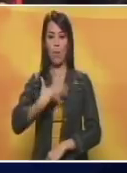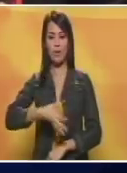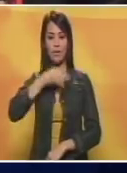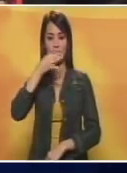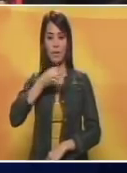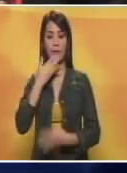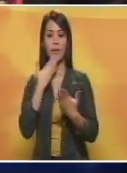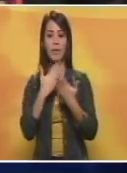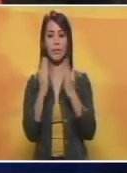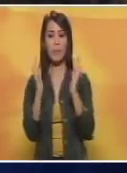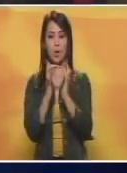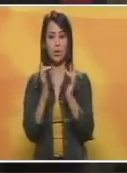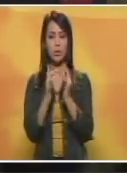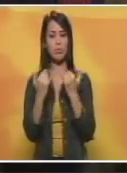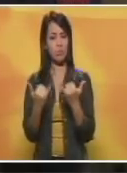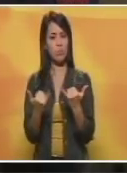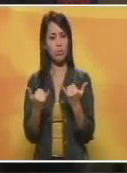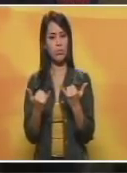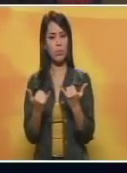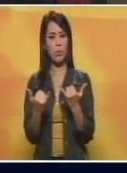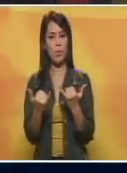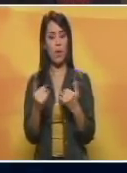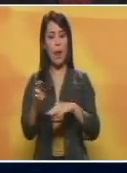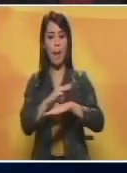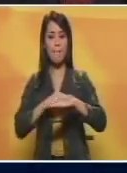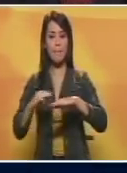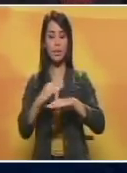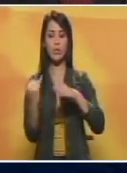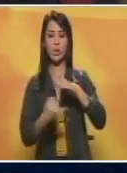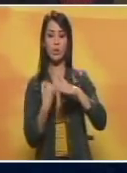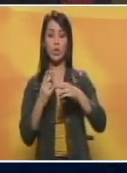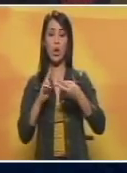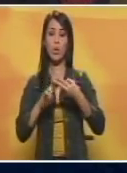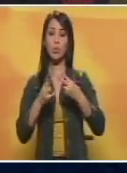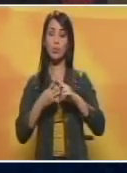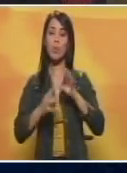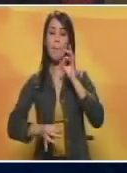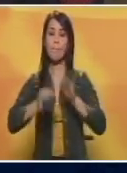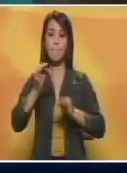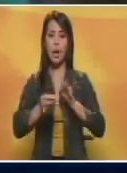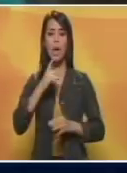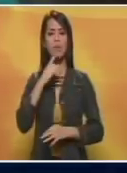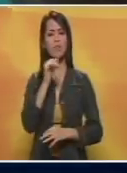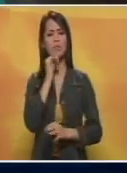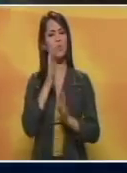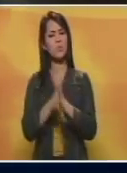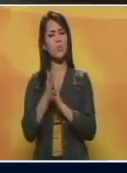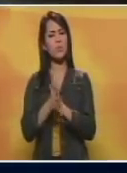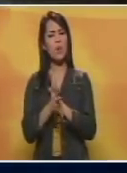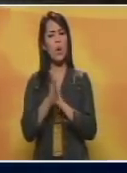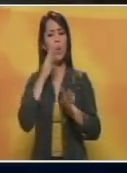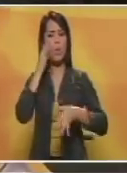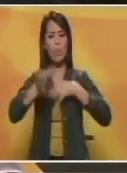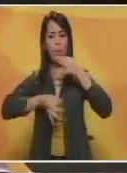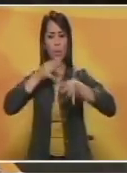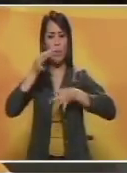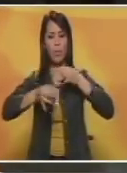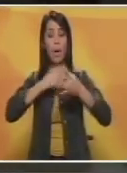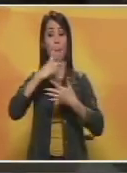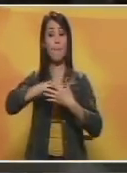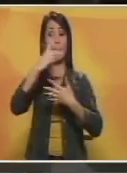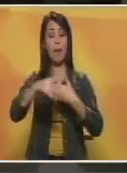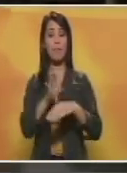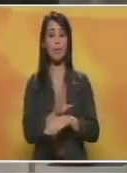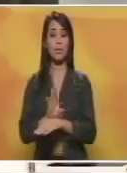tardes gracias por el contacto efectivamente en este momento del ministro de interior justicia y pasa néstor reverol le brinda detalles sobre este plan de